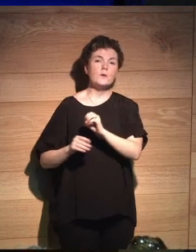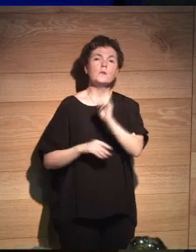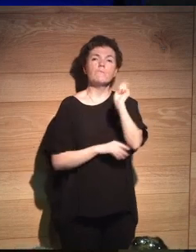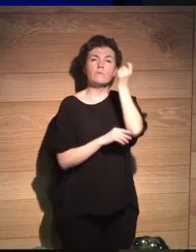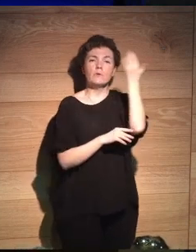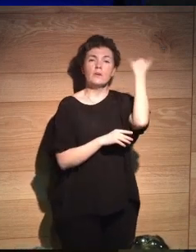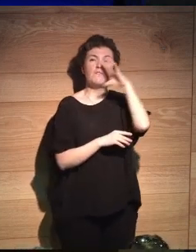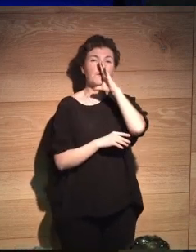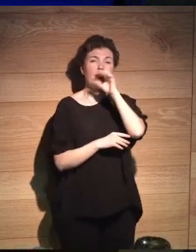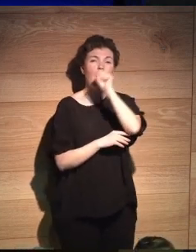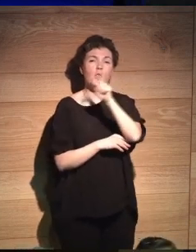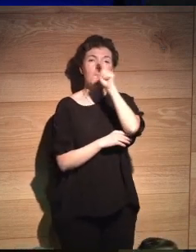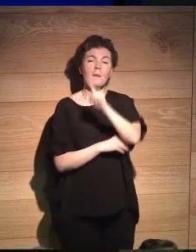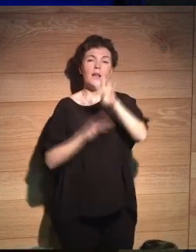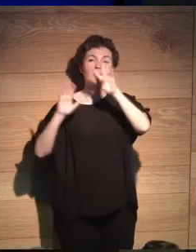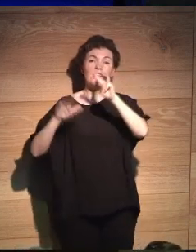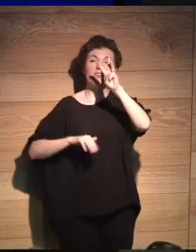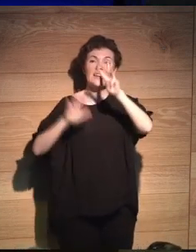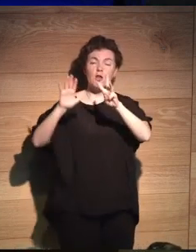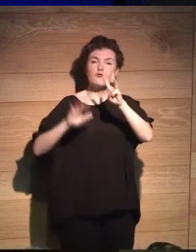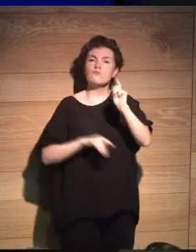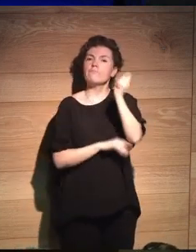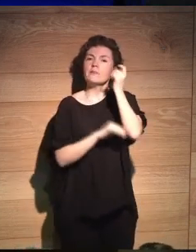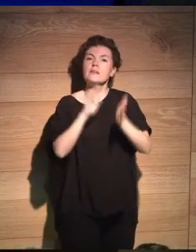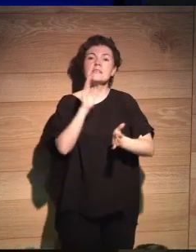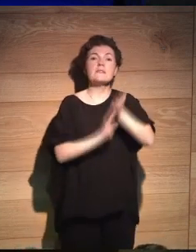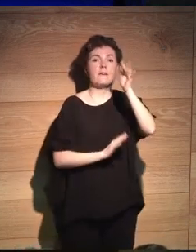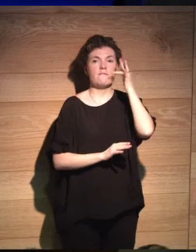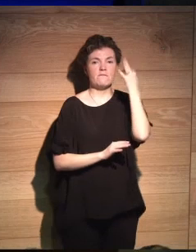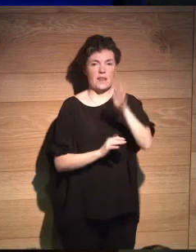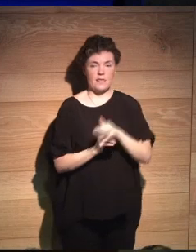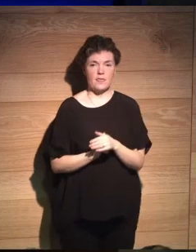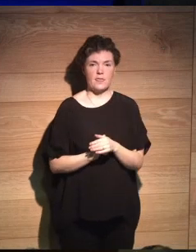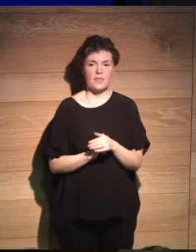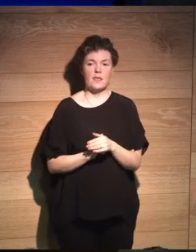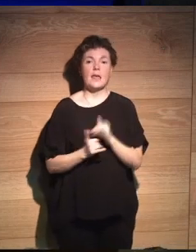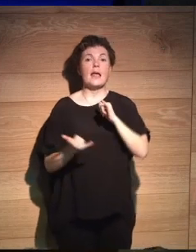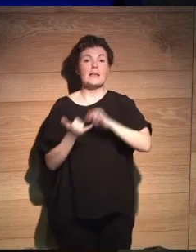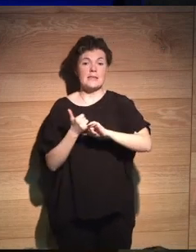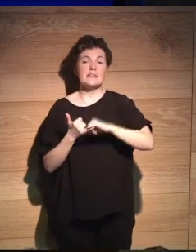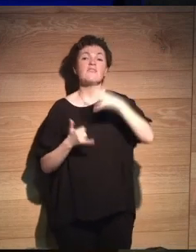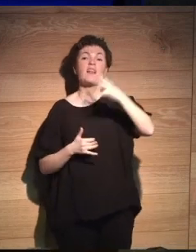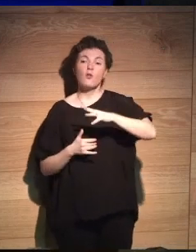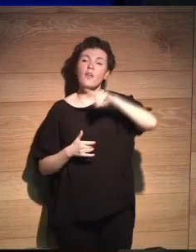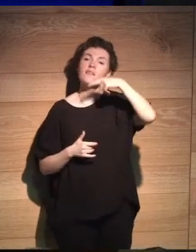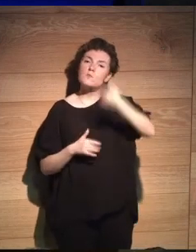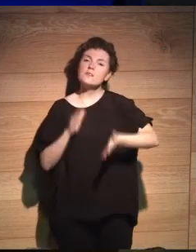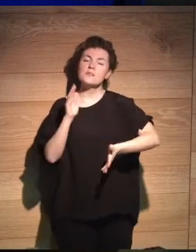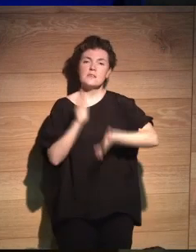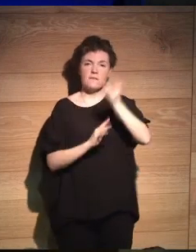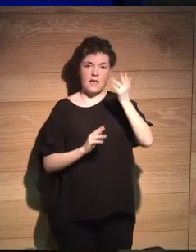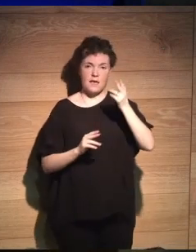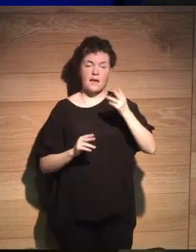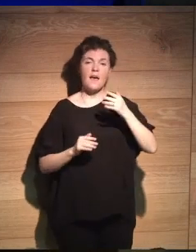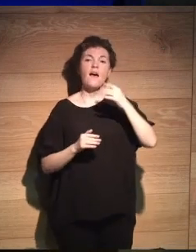en febrero del año 38 su salida de España a Francia, después de casarse en Barcelona. Antes